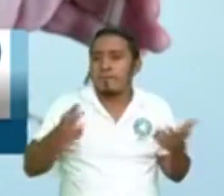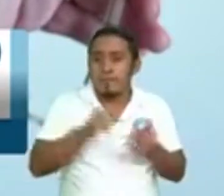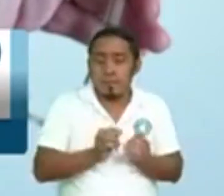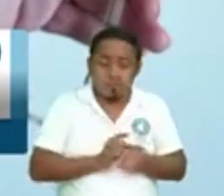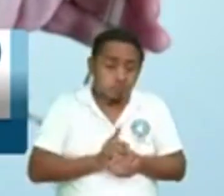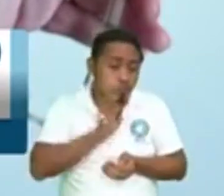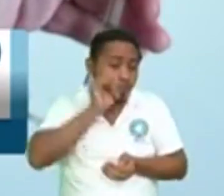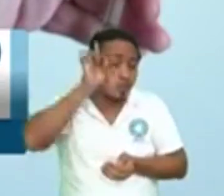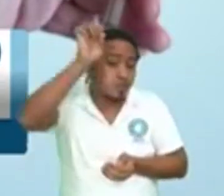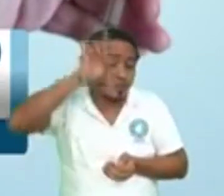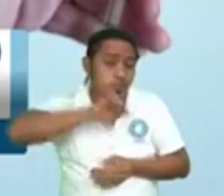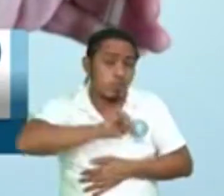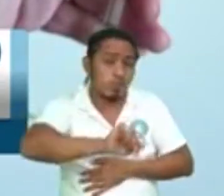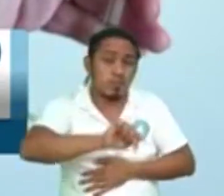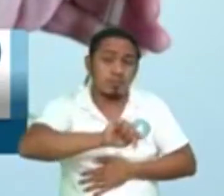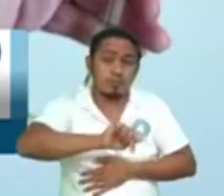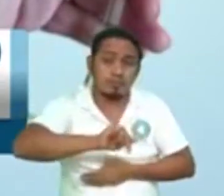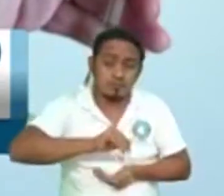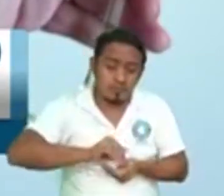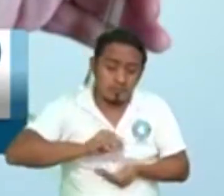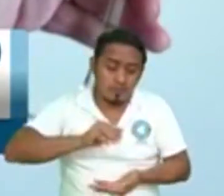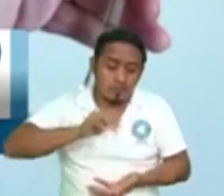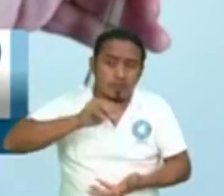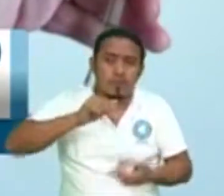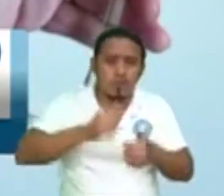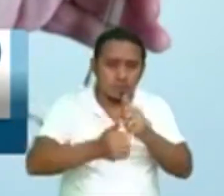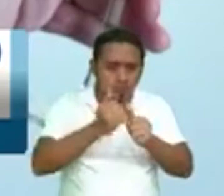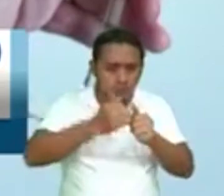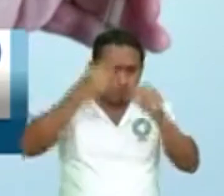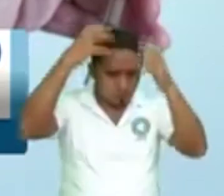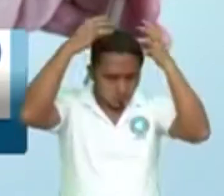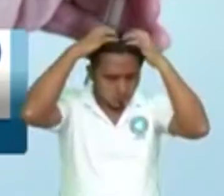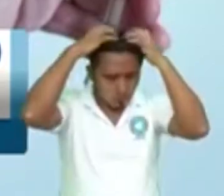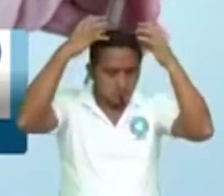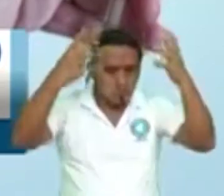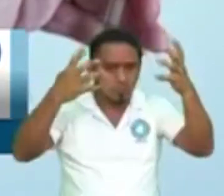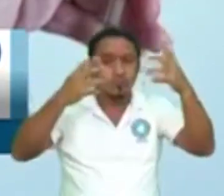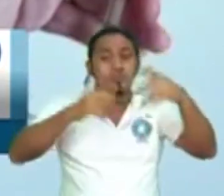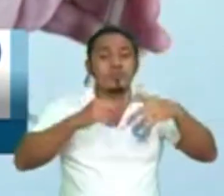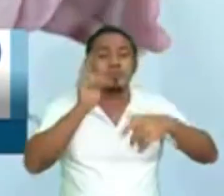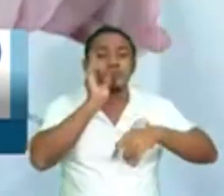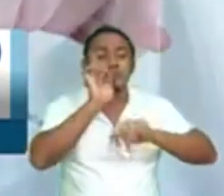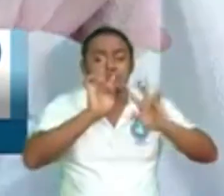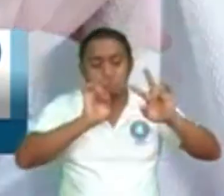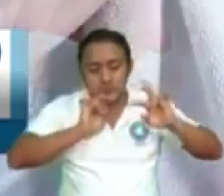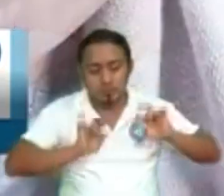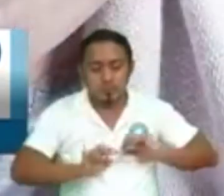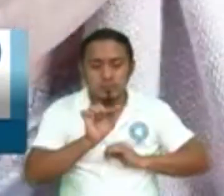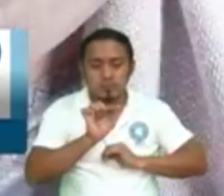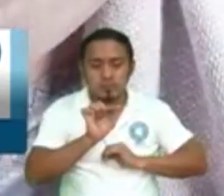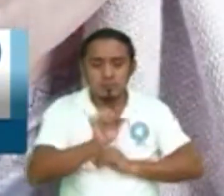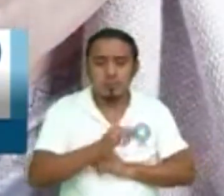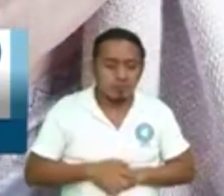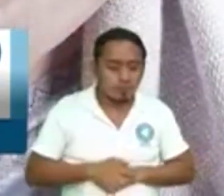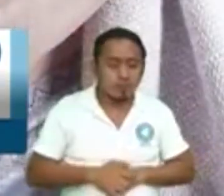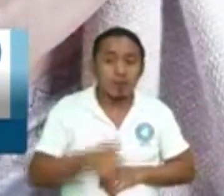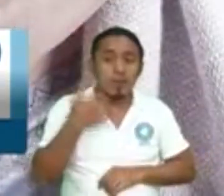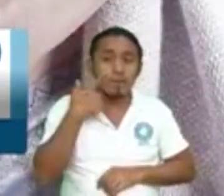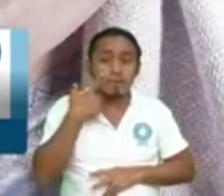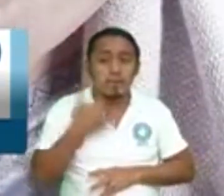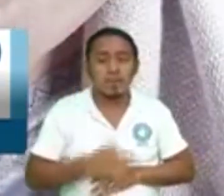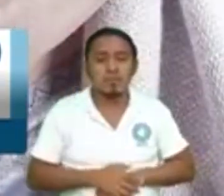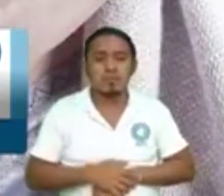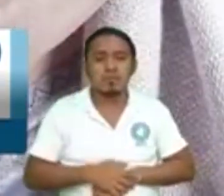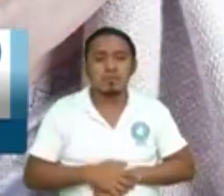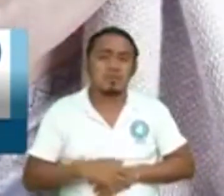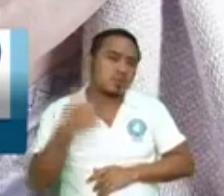desarrollo, tienen Tiene más, afectación así neurodesarrollo, es, ¿no? así es. Entonces ya nosotros vamos sospechando y al final no siempre